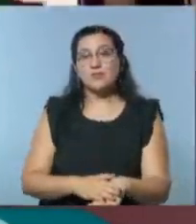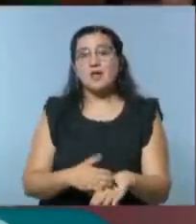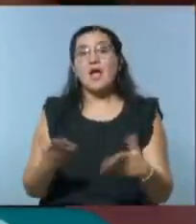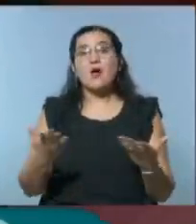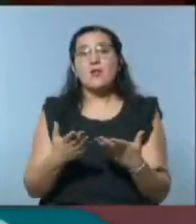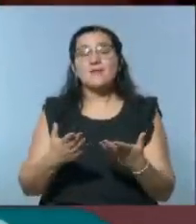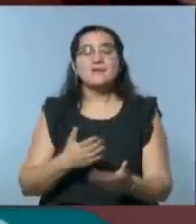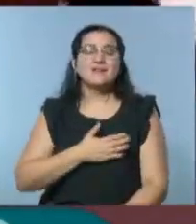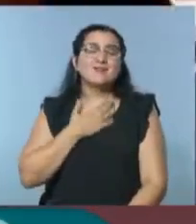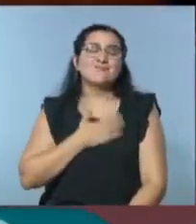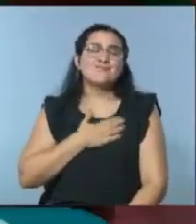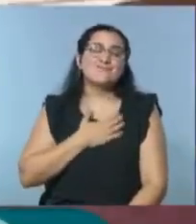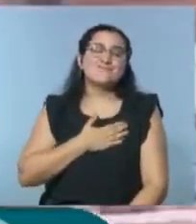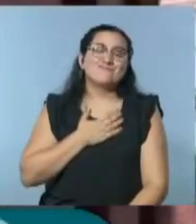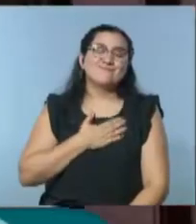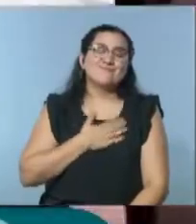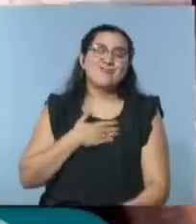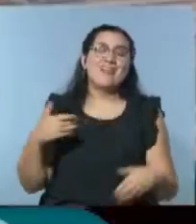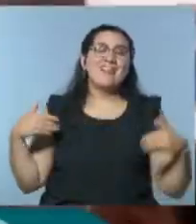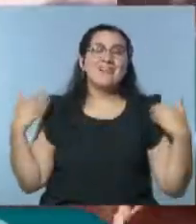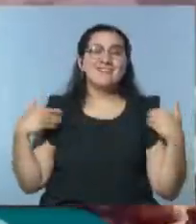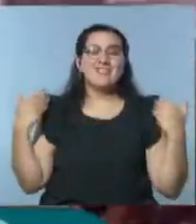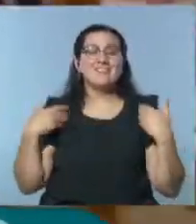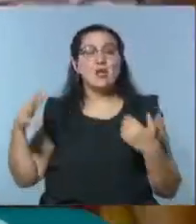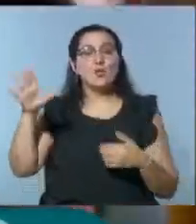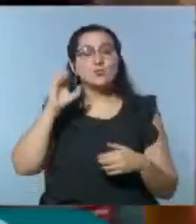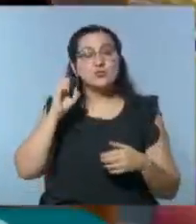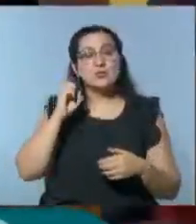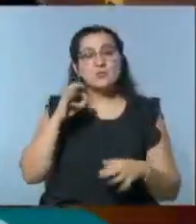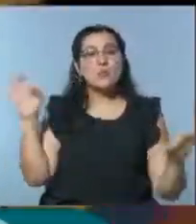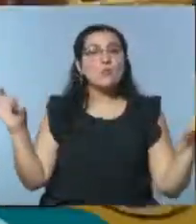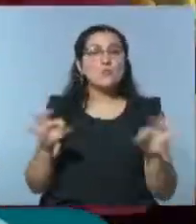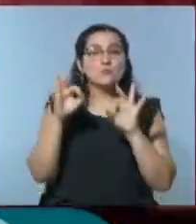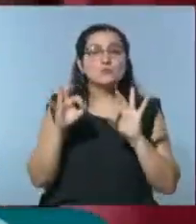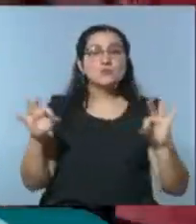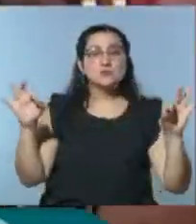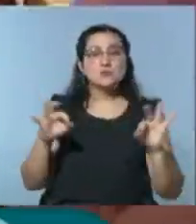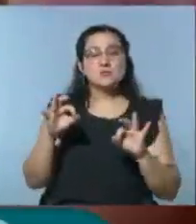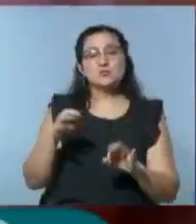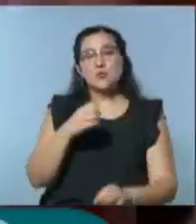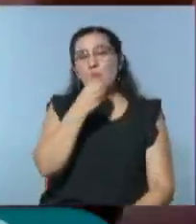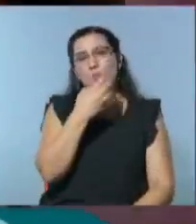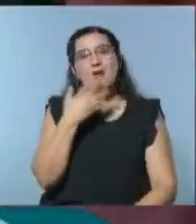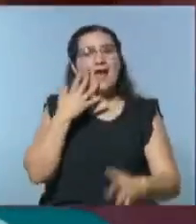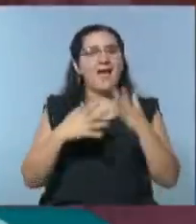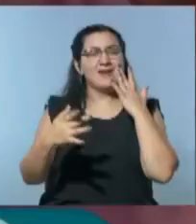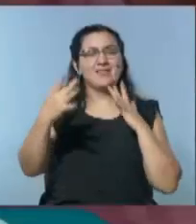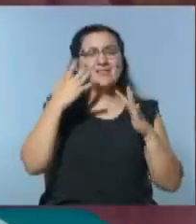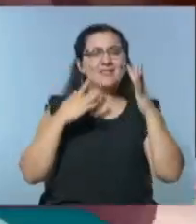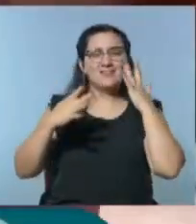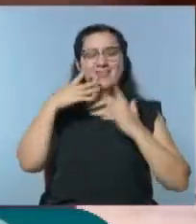van a tener el agrado, el placer y la alegría de poder escuchar un poco de música. Estoy con un gran